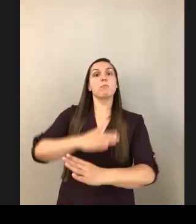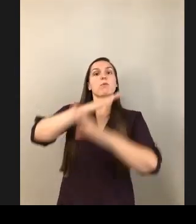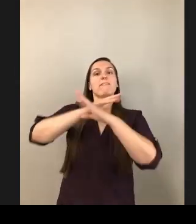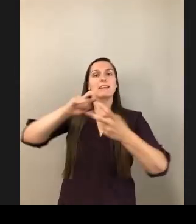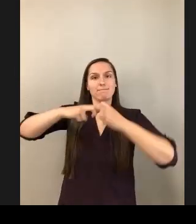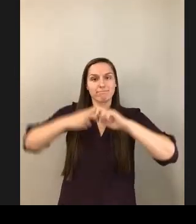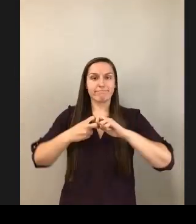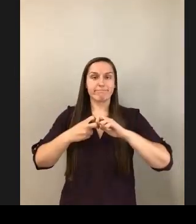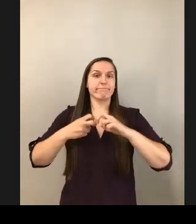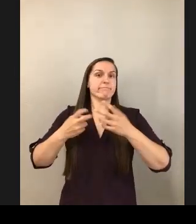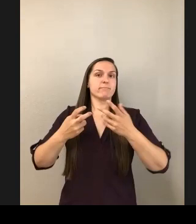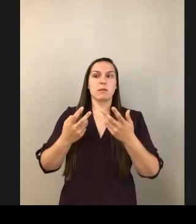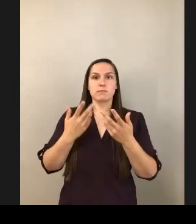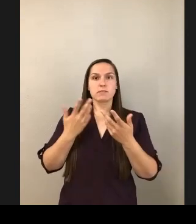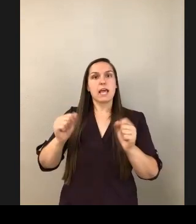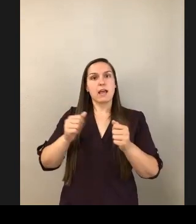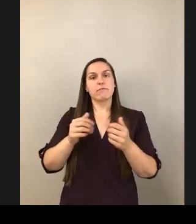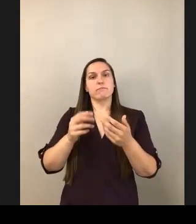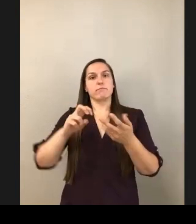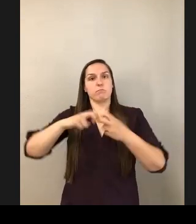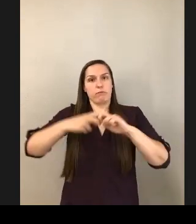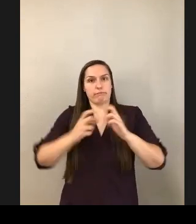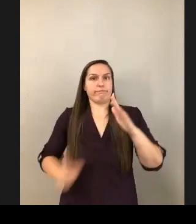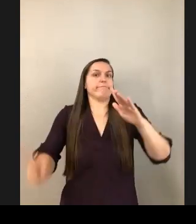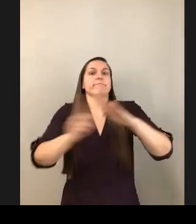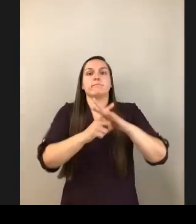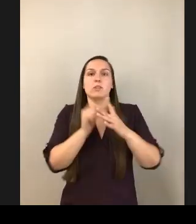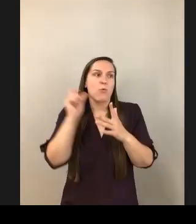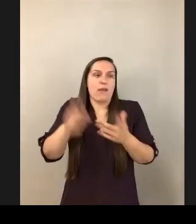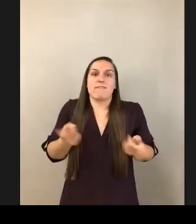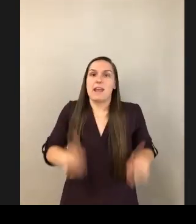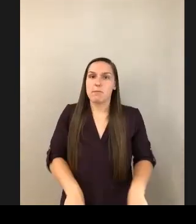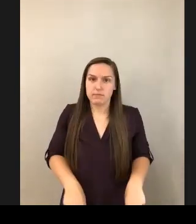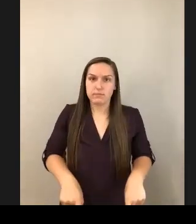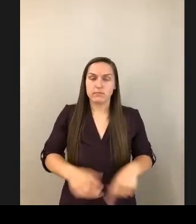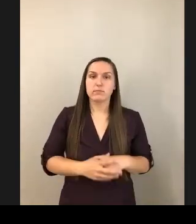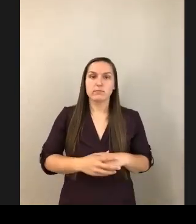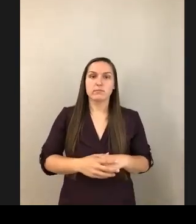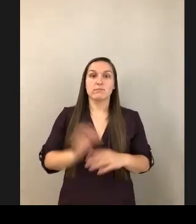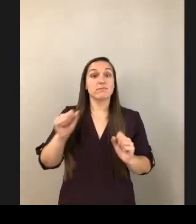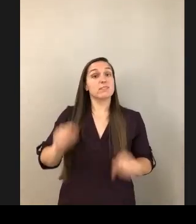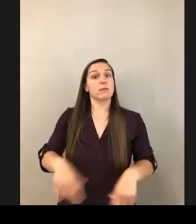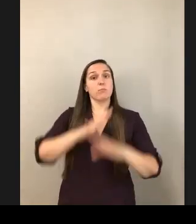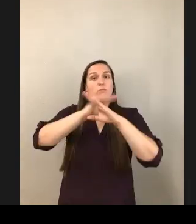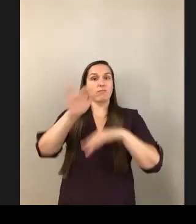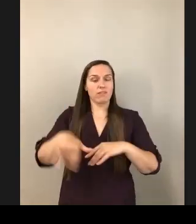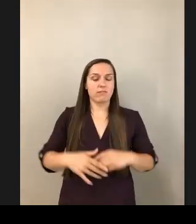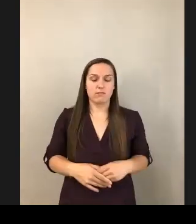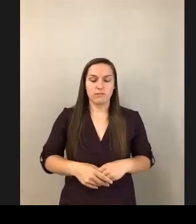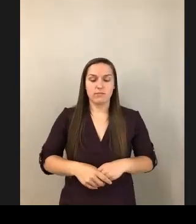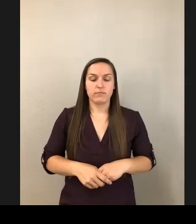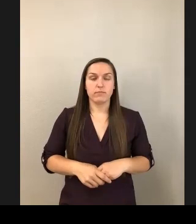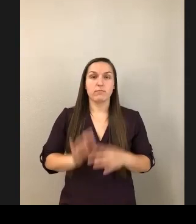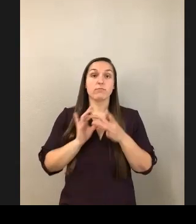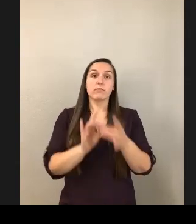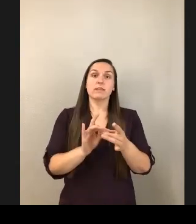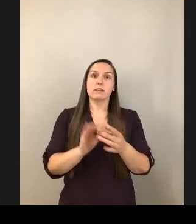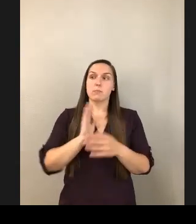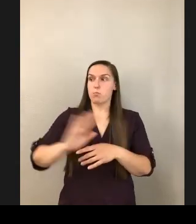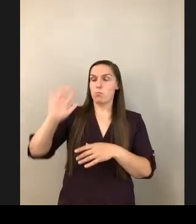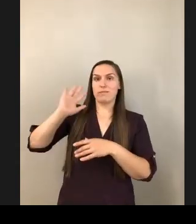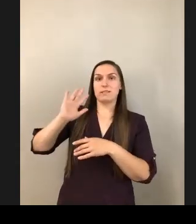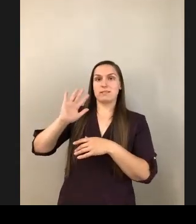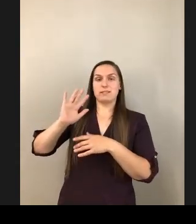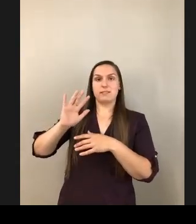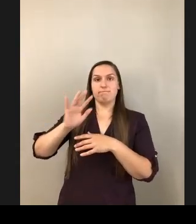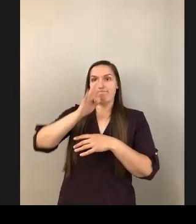esperar algunos incidentes, tal vez el conflicto que no necesariamente tiene que ocurrir.